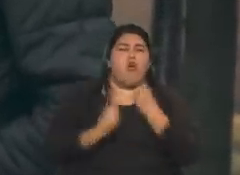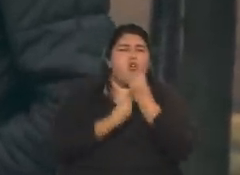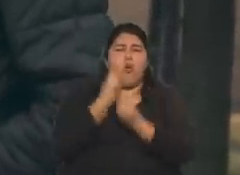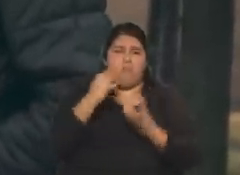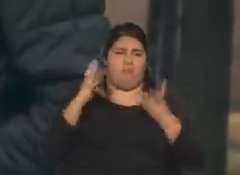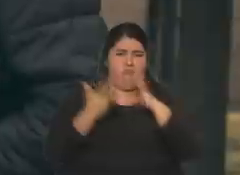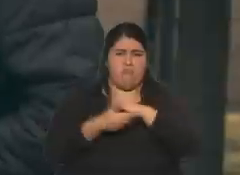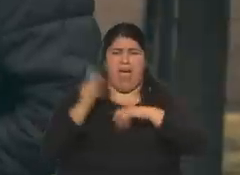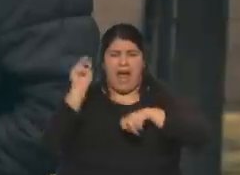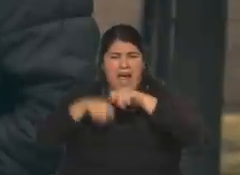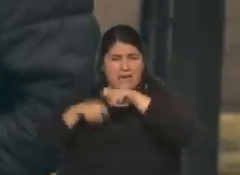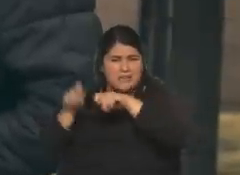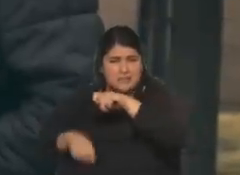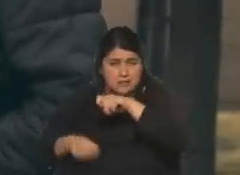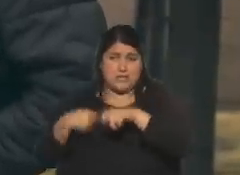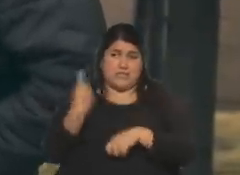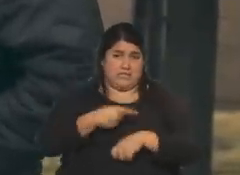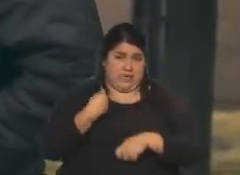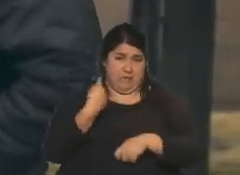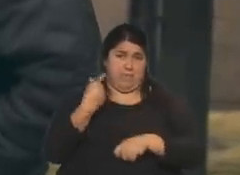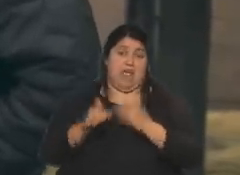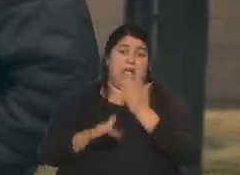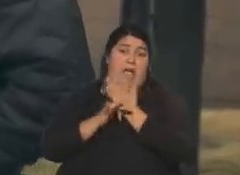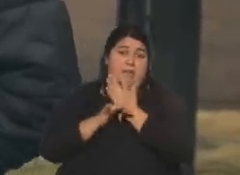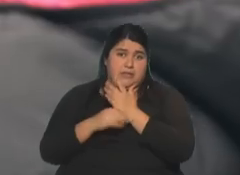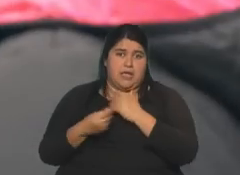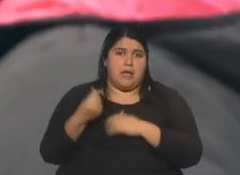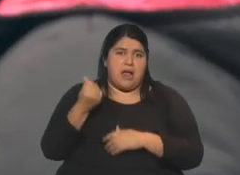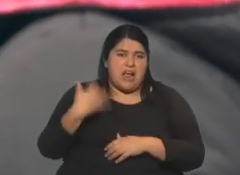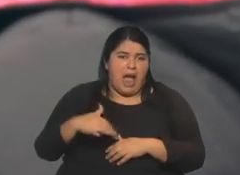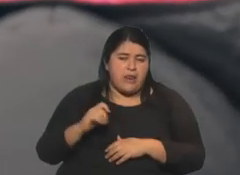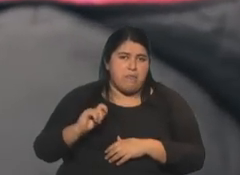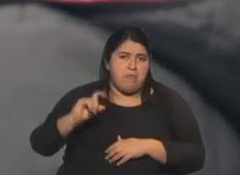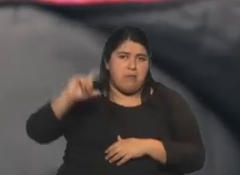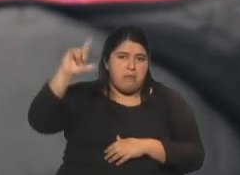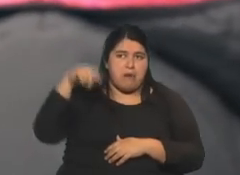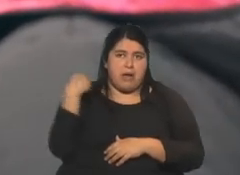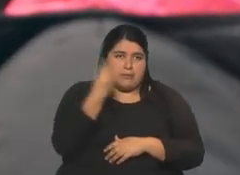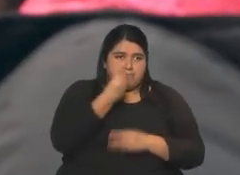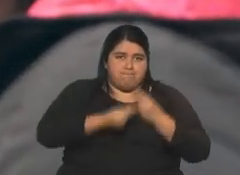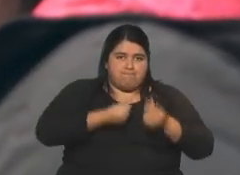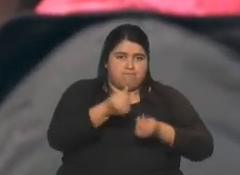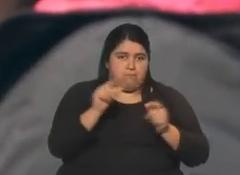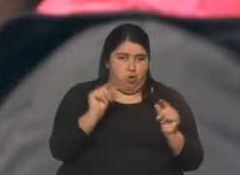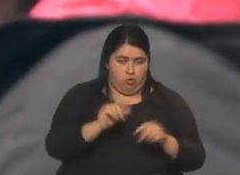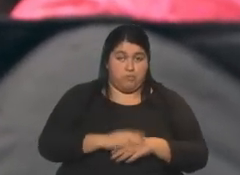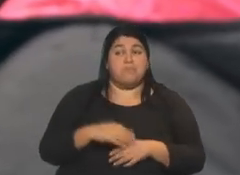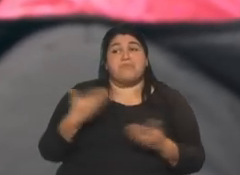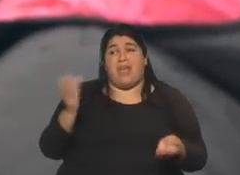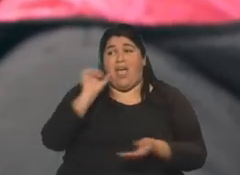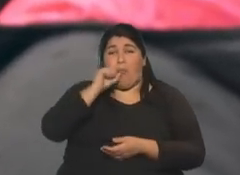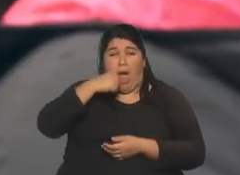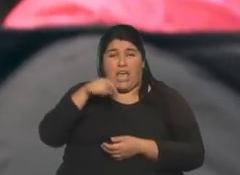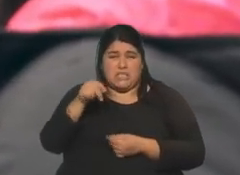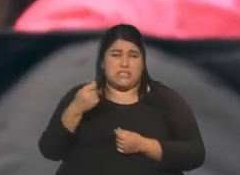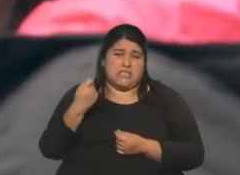carne? Porque cada vez comemos menos carne porque está más cara. Impacta porque el precio del maíz impacta, porque el insumo no es